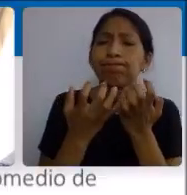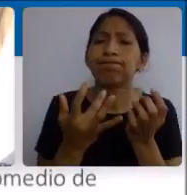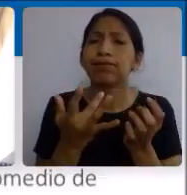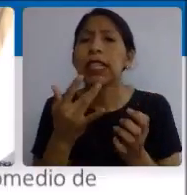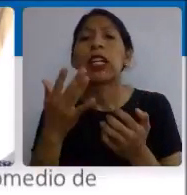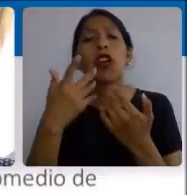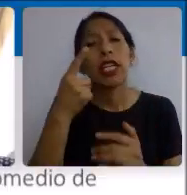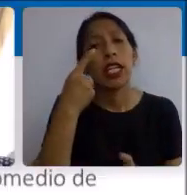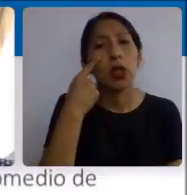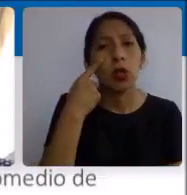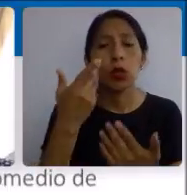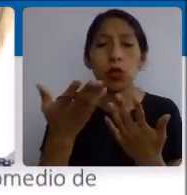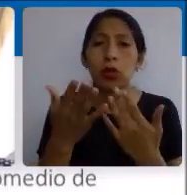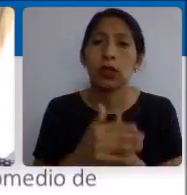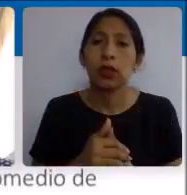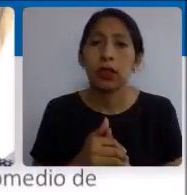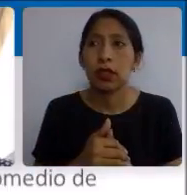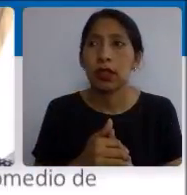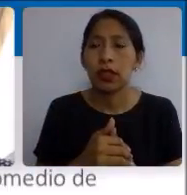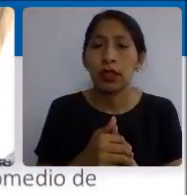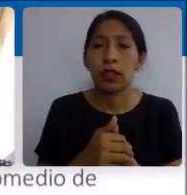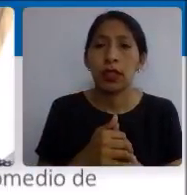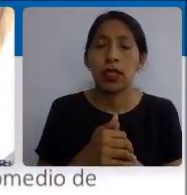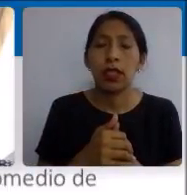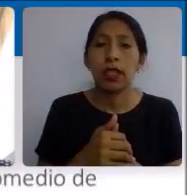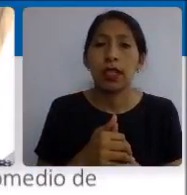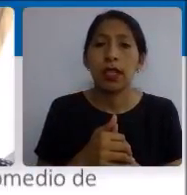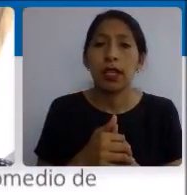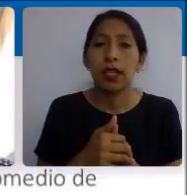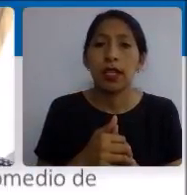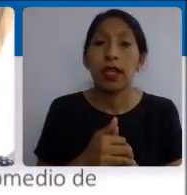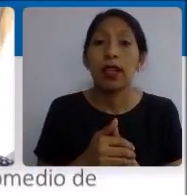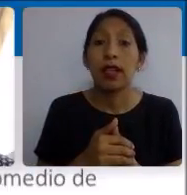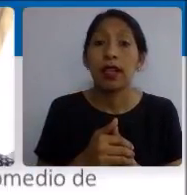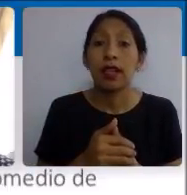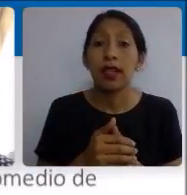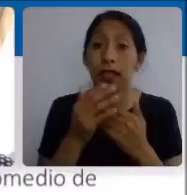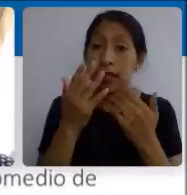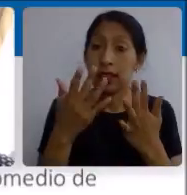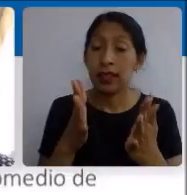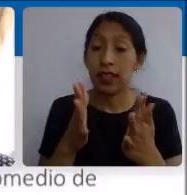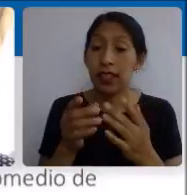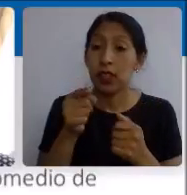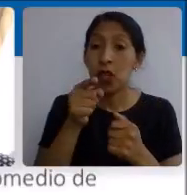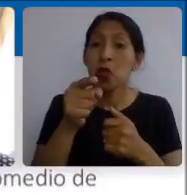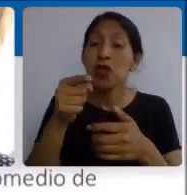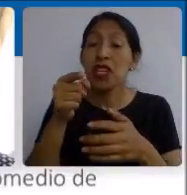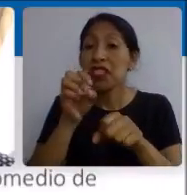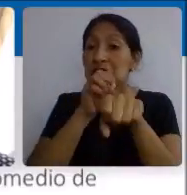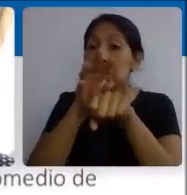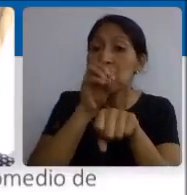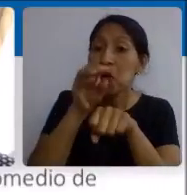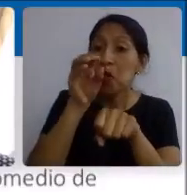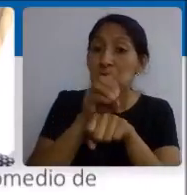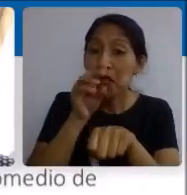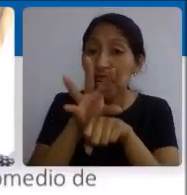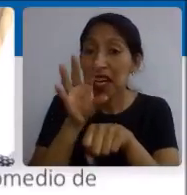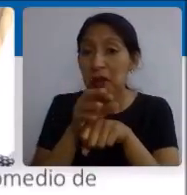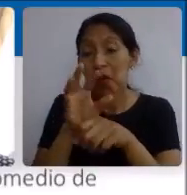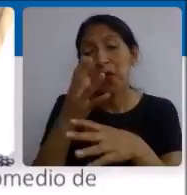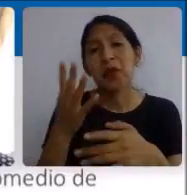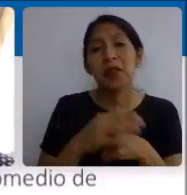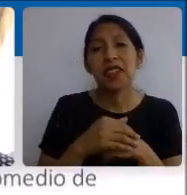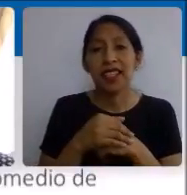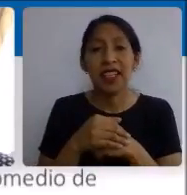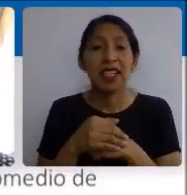conocido. Y bueno, y esto es alguno de los tips o